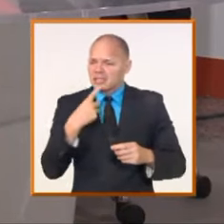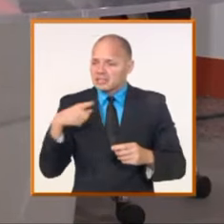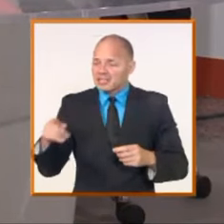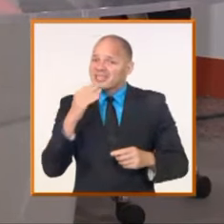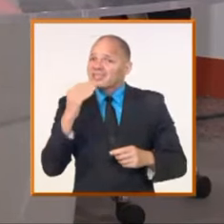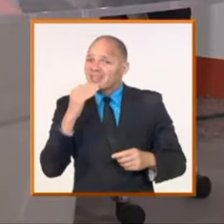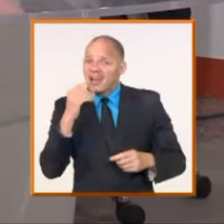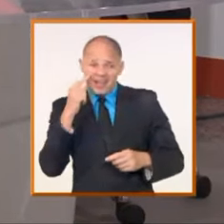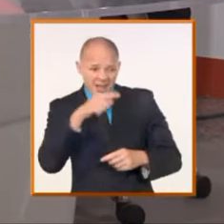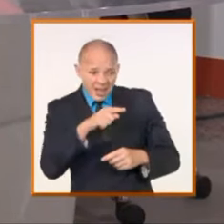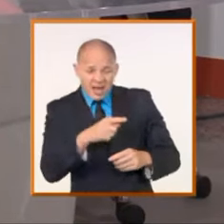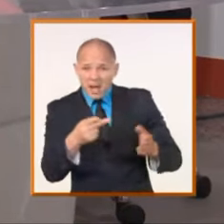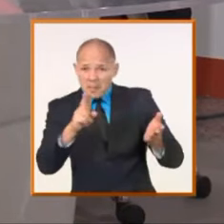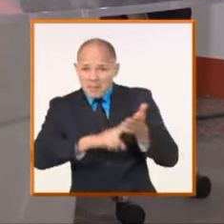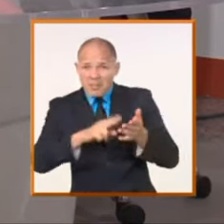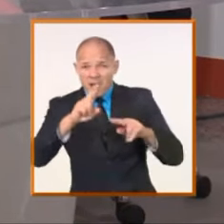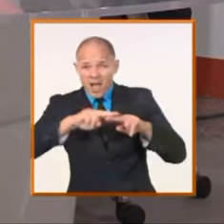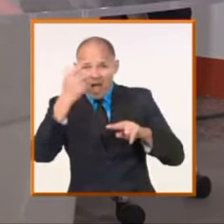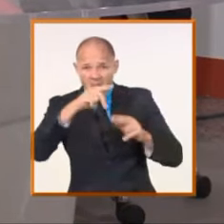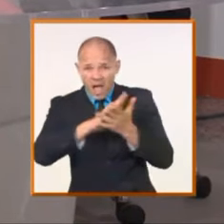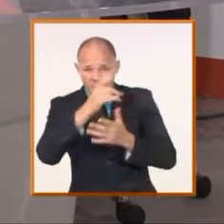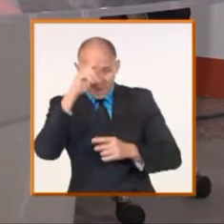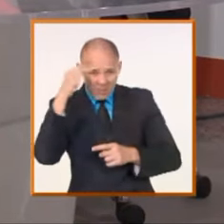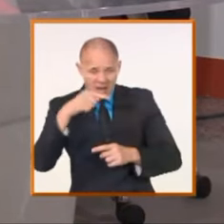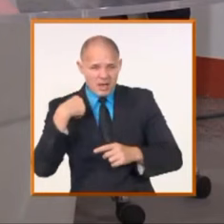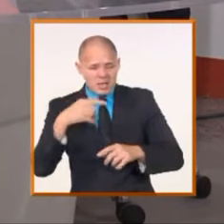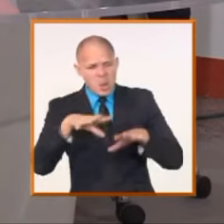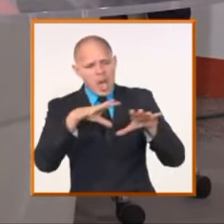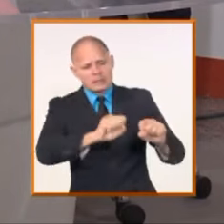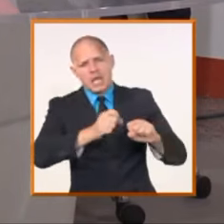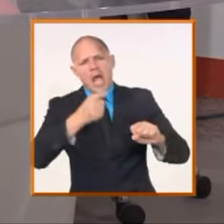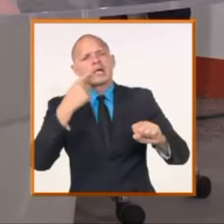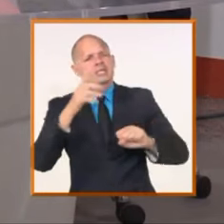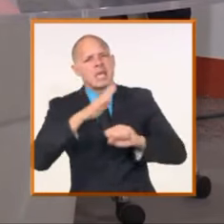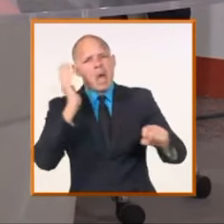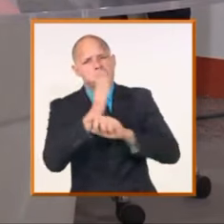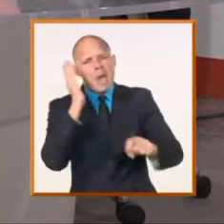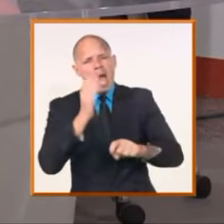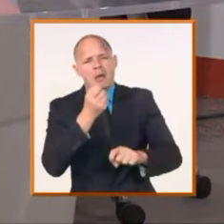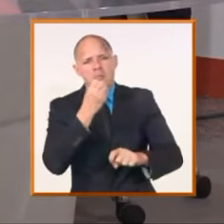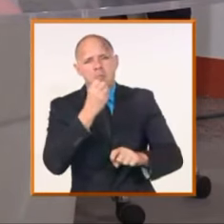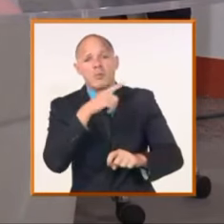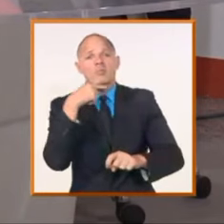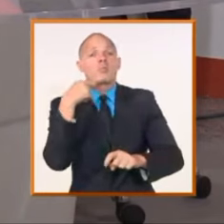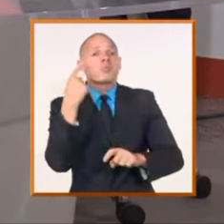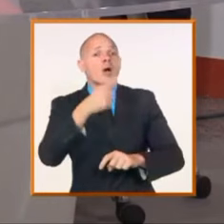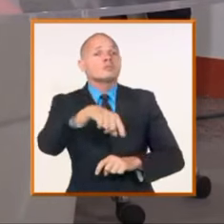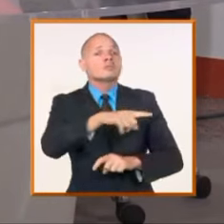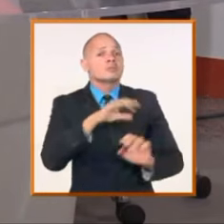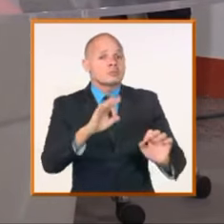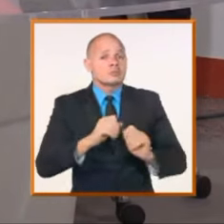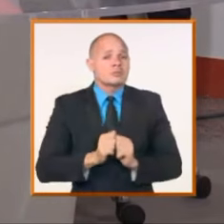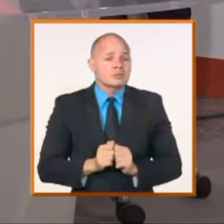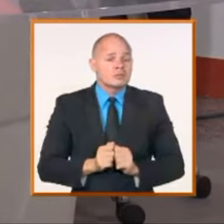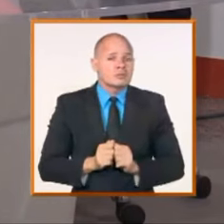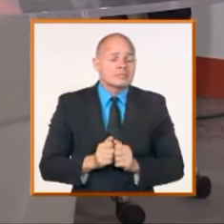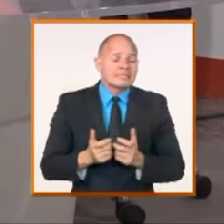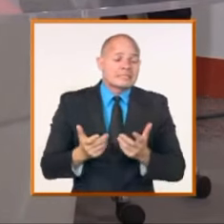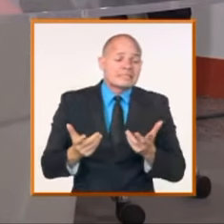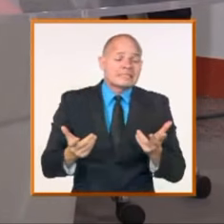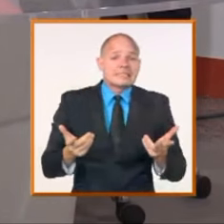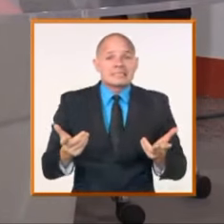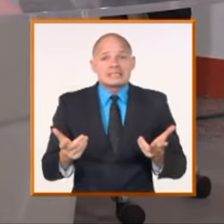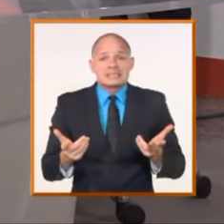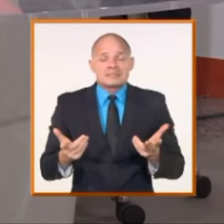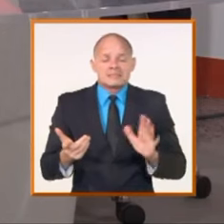es una causa que tiene demandas tan justas y tan lógicas. Pero además, ¿quiénes como tener son? Una tierra, tener un Estado, tener un país, tener una patria. ¿Y quiénes son patria? Los que hoy luchan? Claro. Y ya